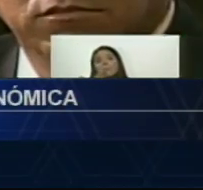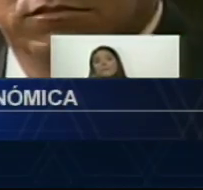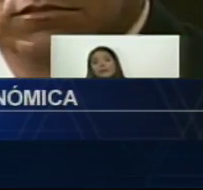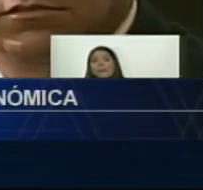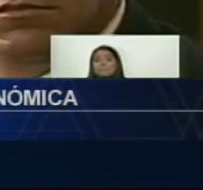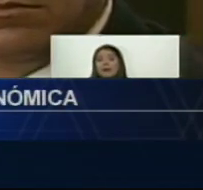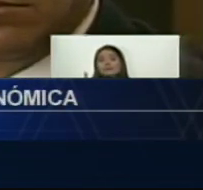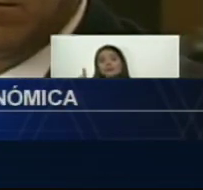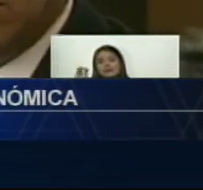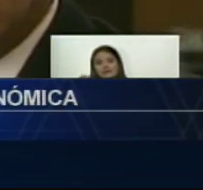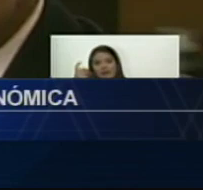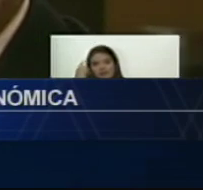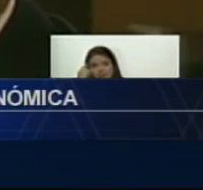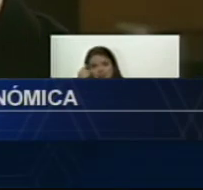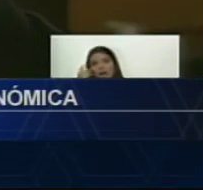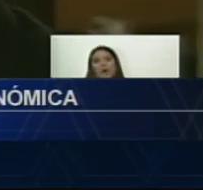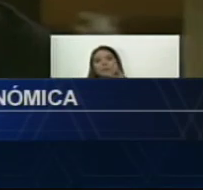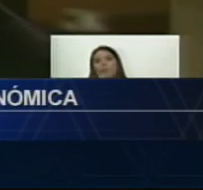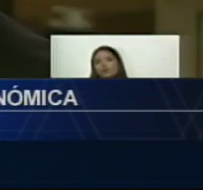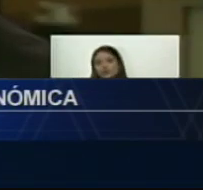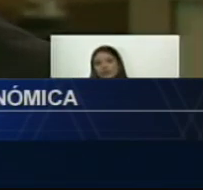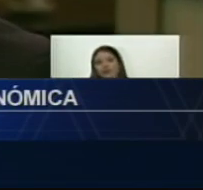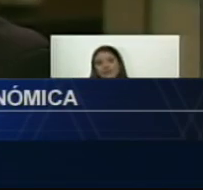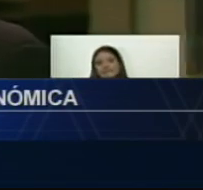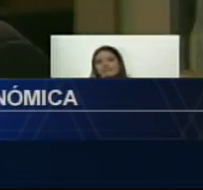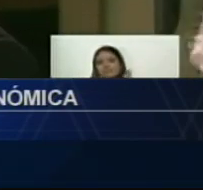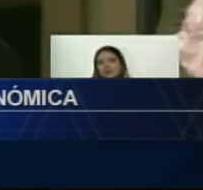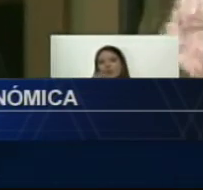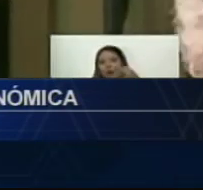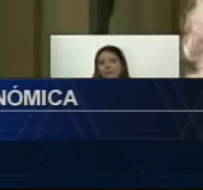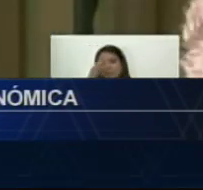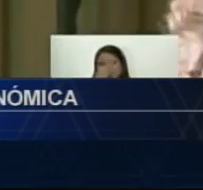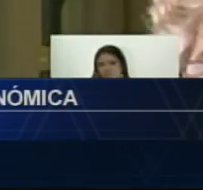más de conformidad con el procedimiento constitucionalmente establecido.